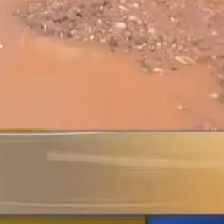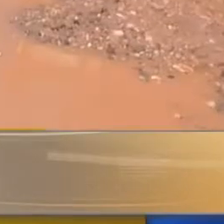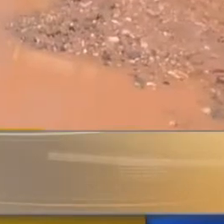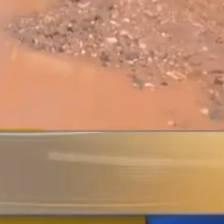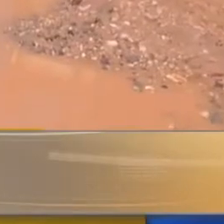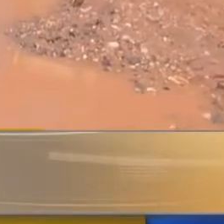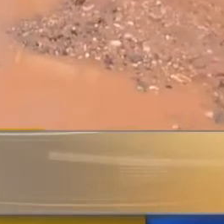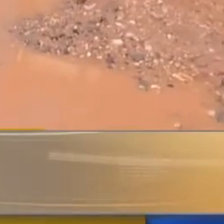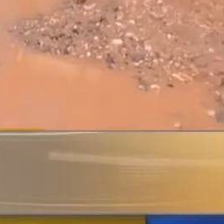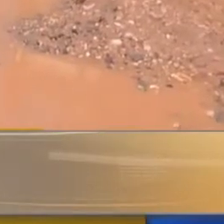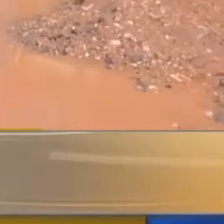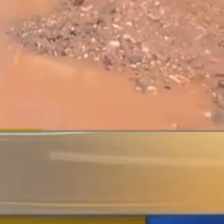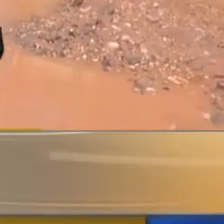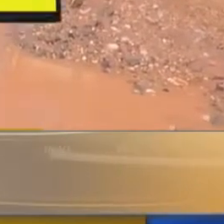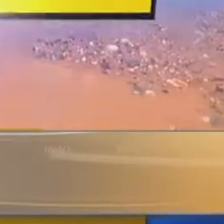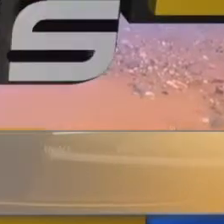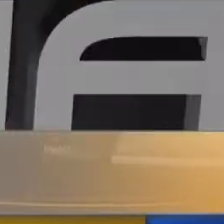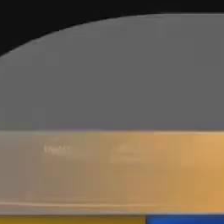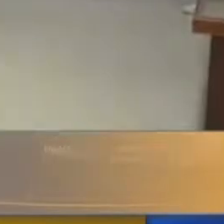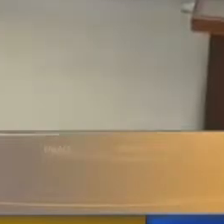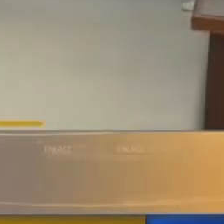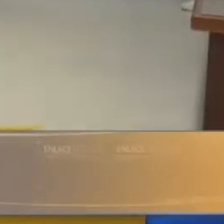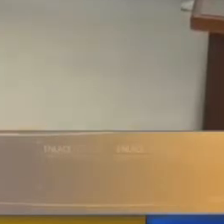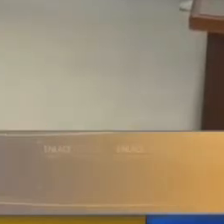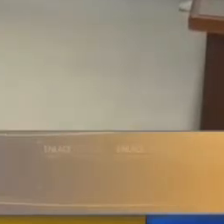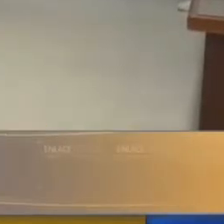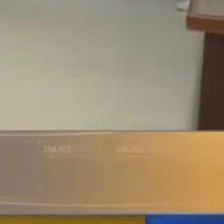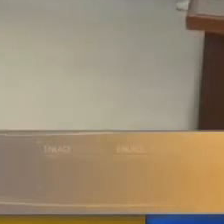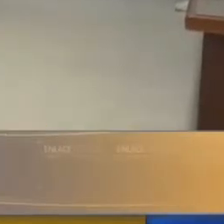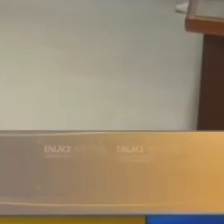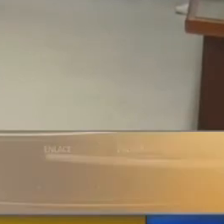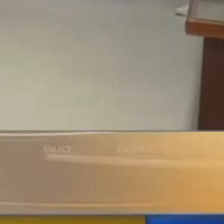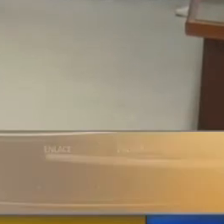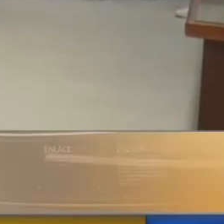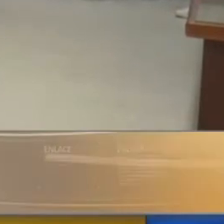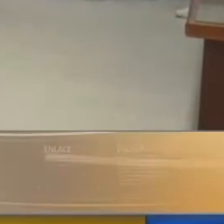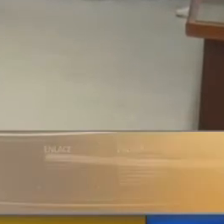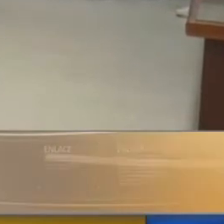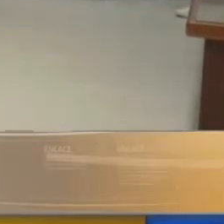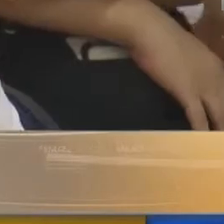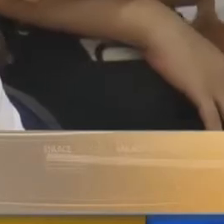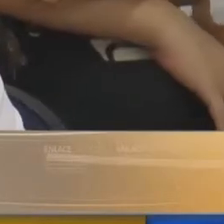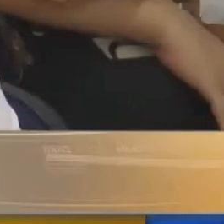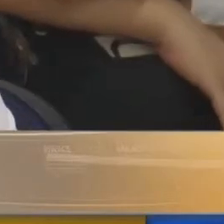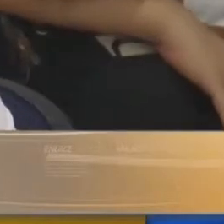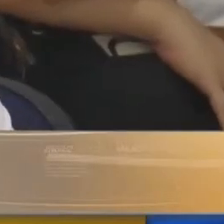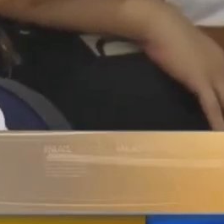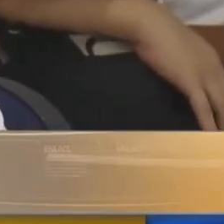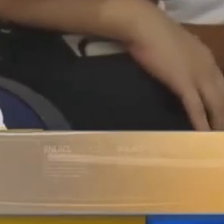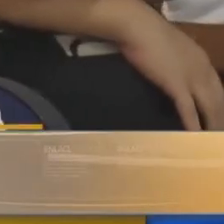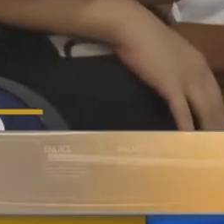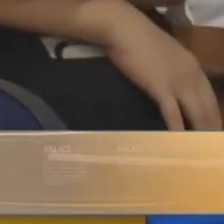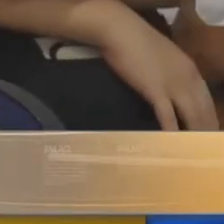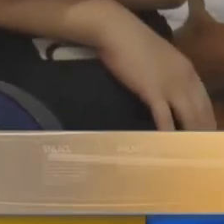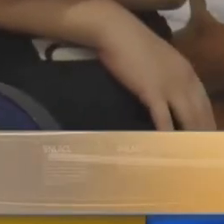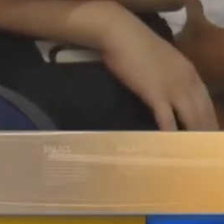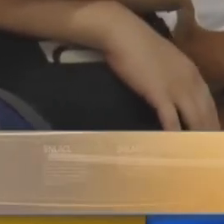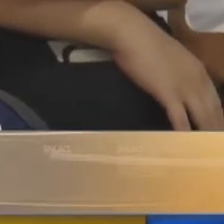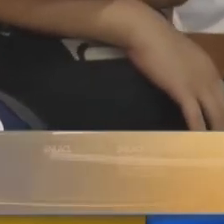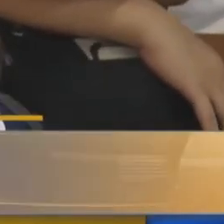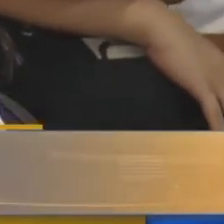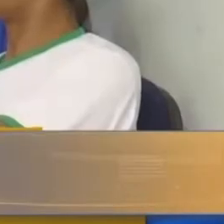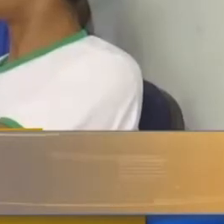municipal se compromete a intervenir en los próximos días. Se cumplió primer acercamiento entre gobierno y estudiantes del Colegio Diego Hernández de Gallegos. Tras cese de